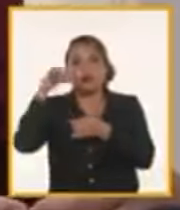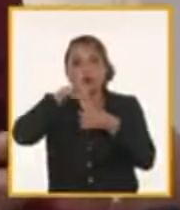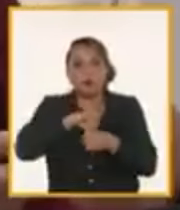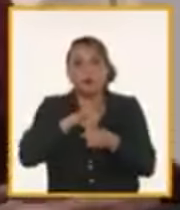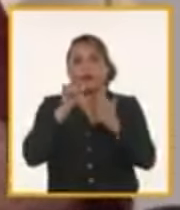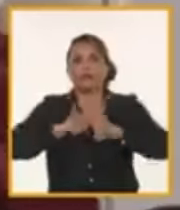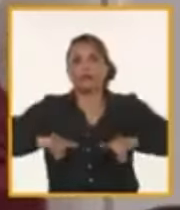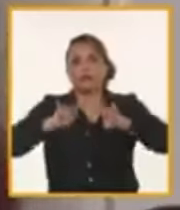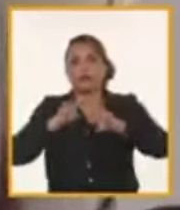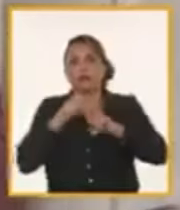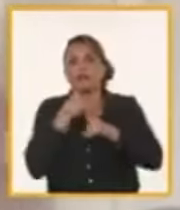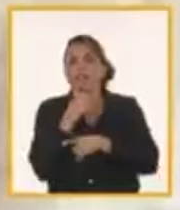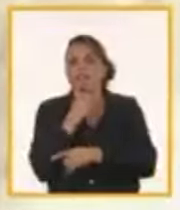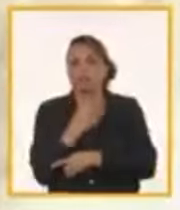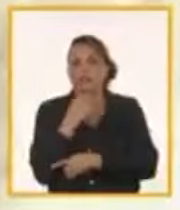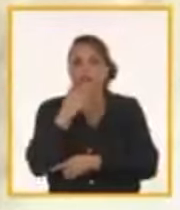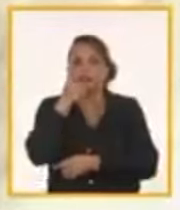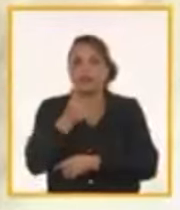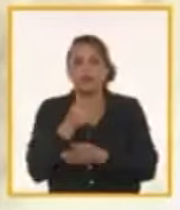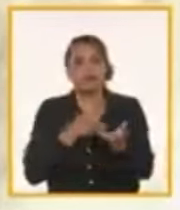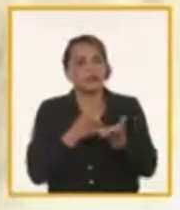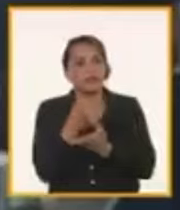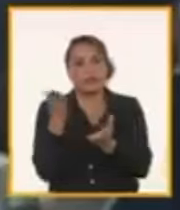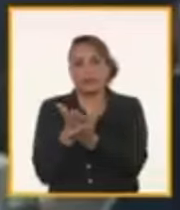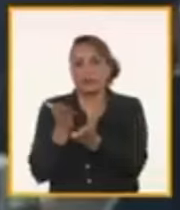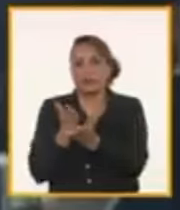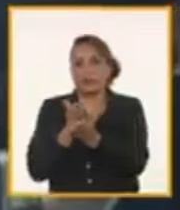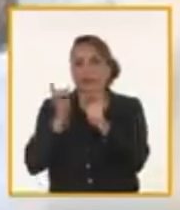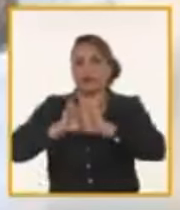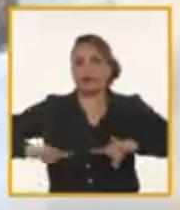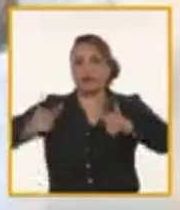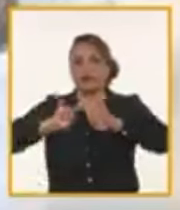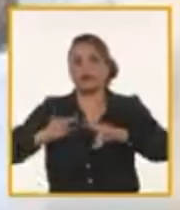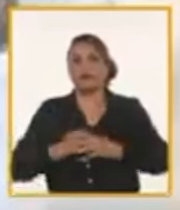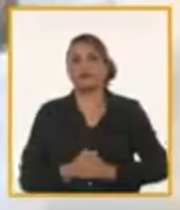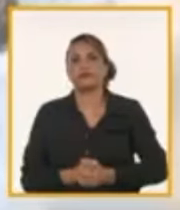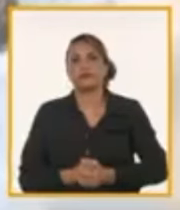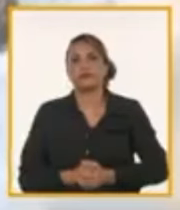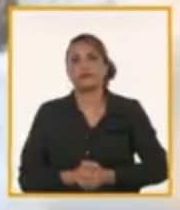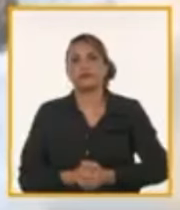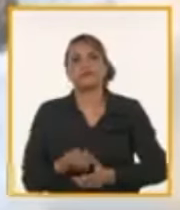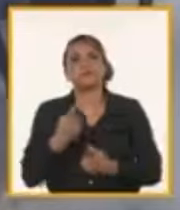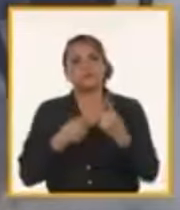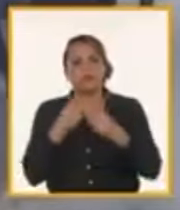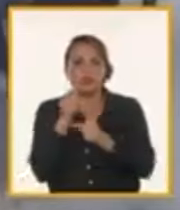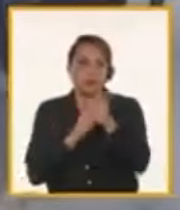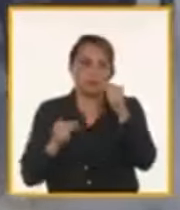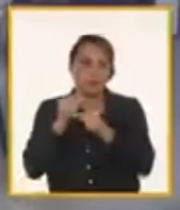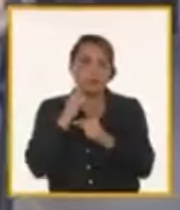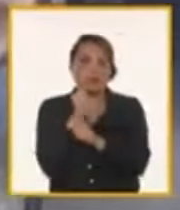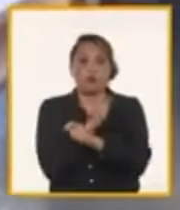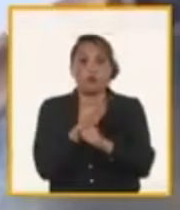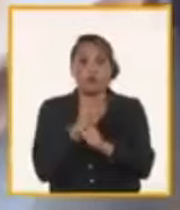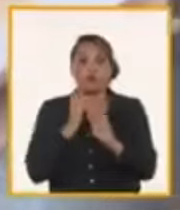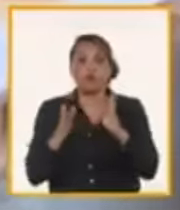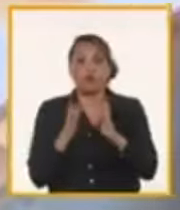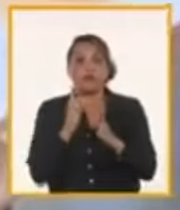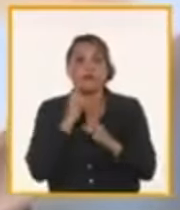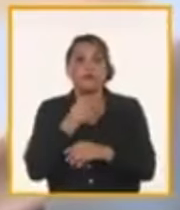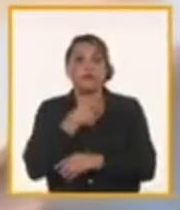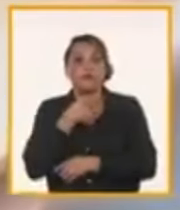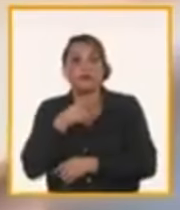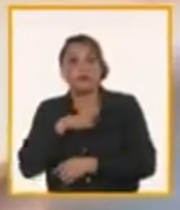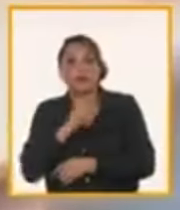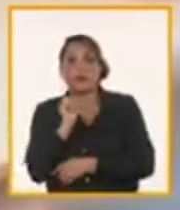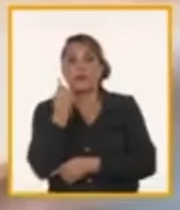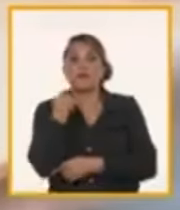tienen hoy carentes para seguir transitando por la educación superior y yo creo que es el reto fundamental que tenemos en un curso académico que ya para primer año